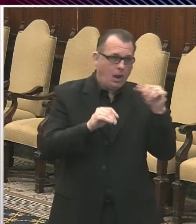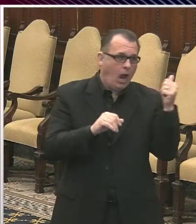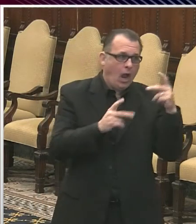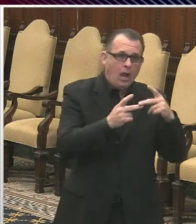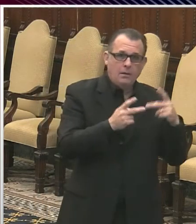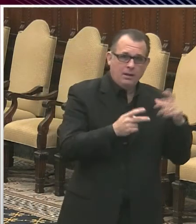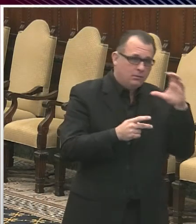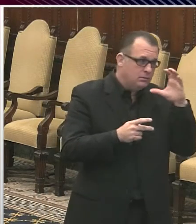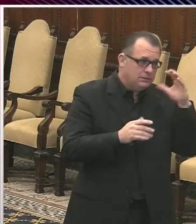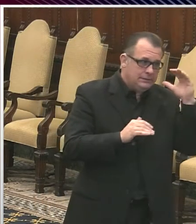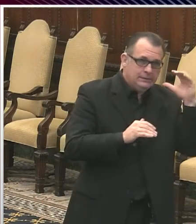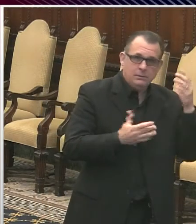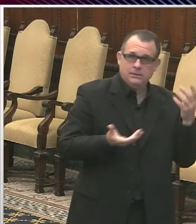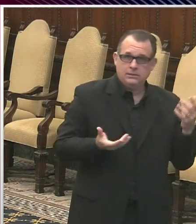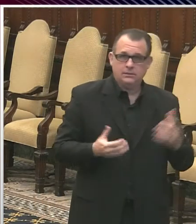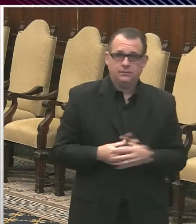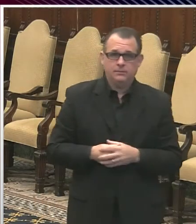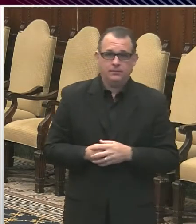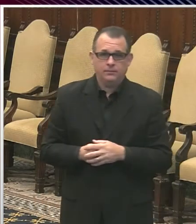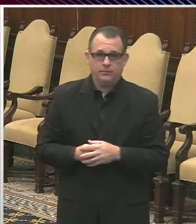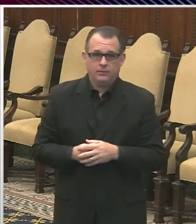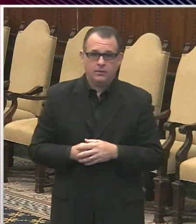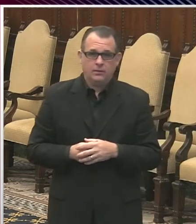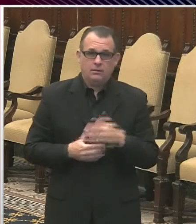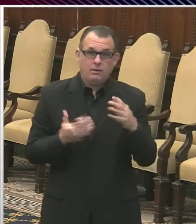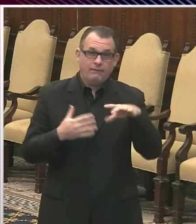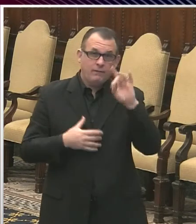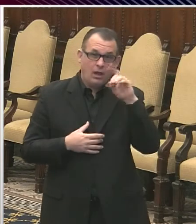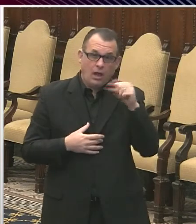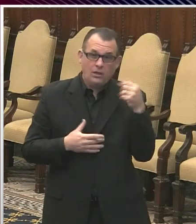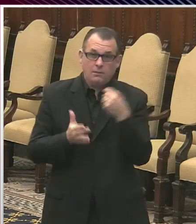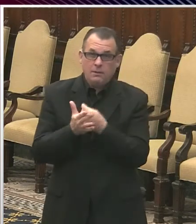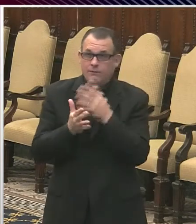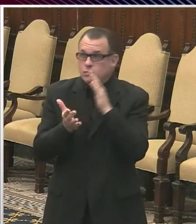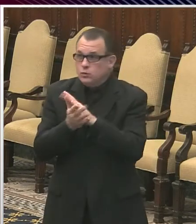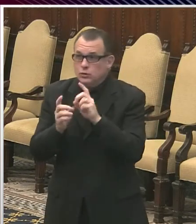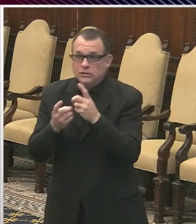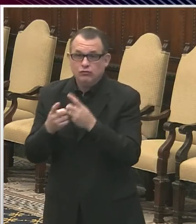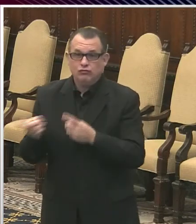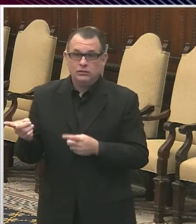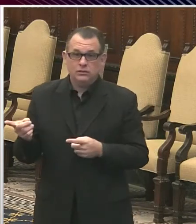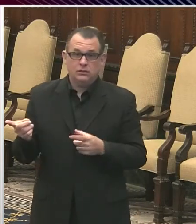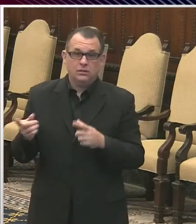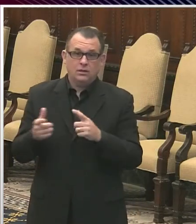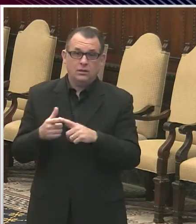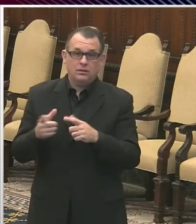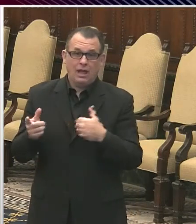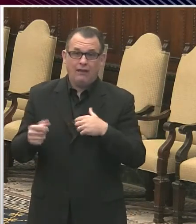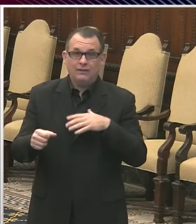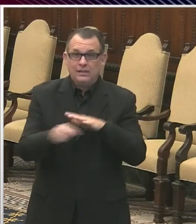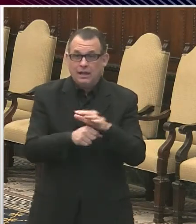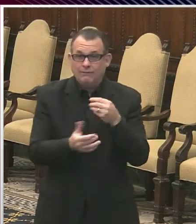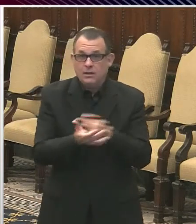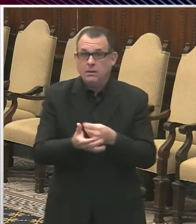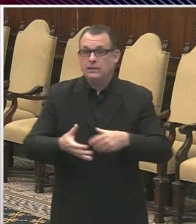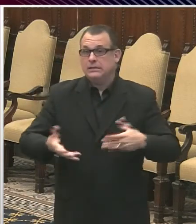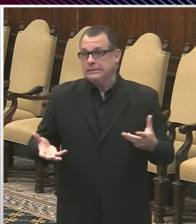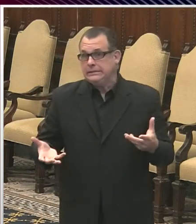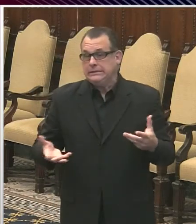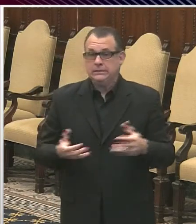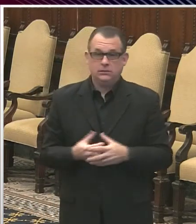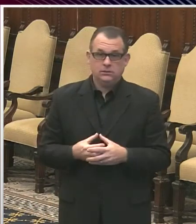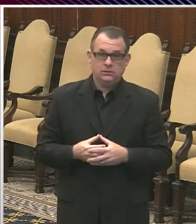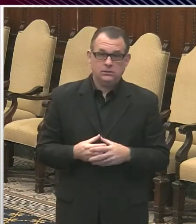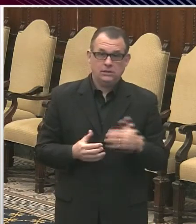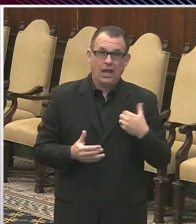or available dollars somewhere else for the school district, there won't be a shortfall. Our budget